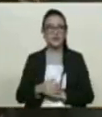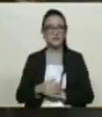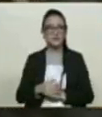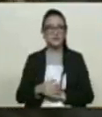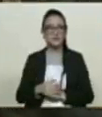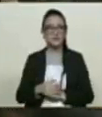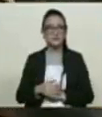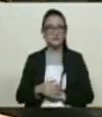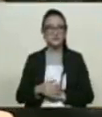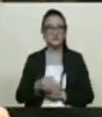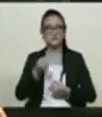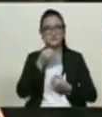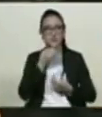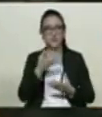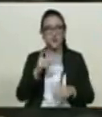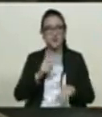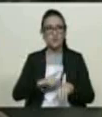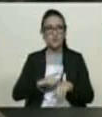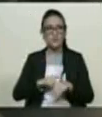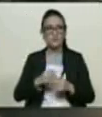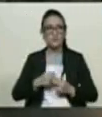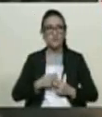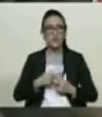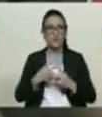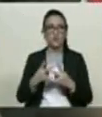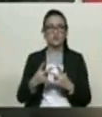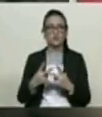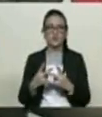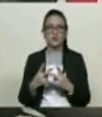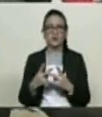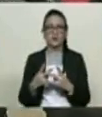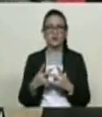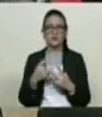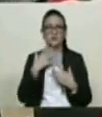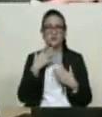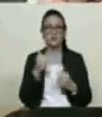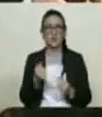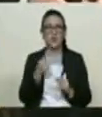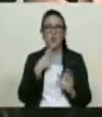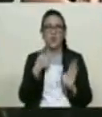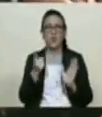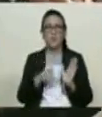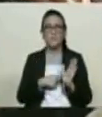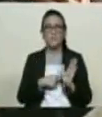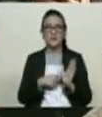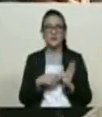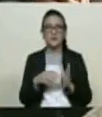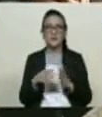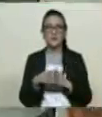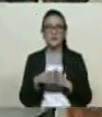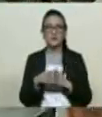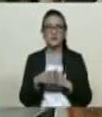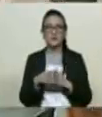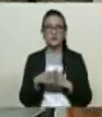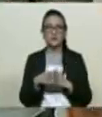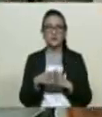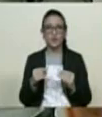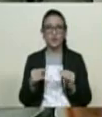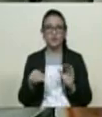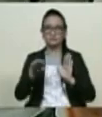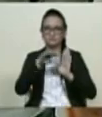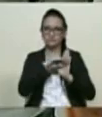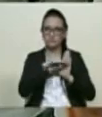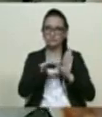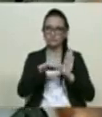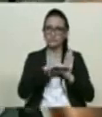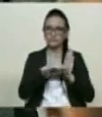expresamos en ese momento nuestra voluntad férrea de cumplir todos y cada uno de los puntos en